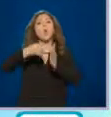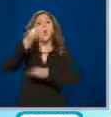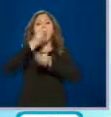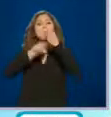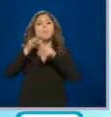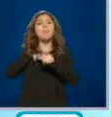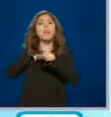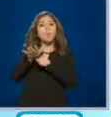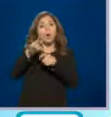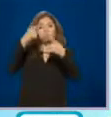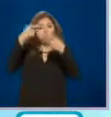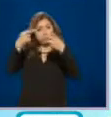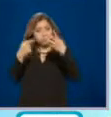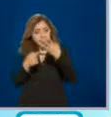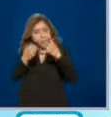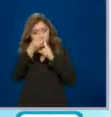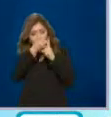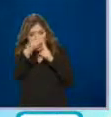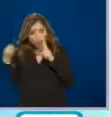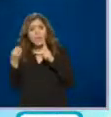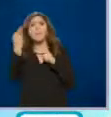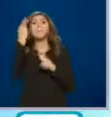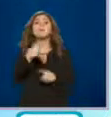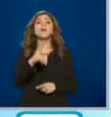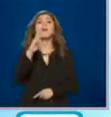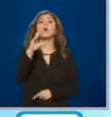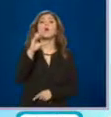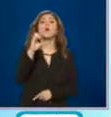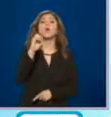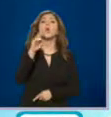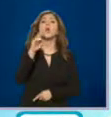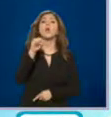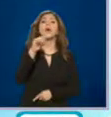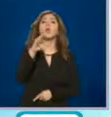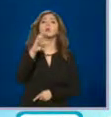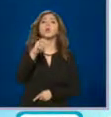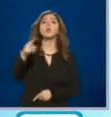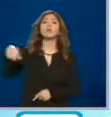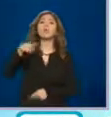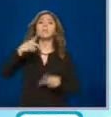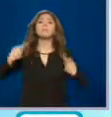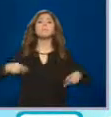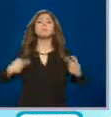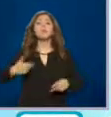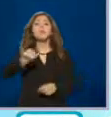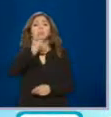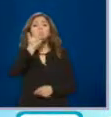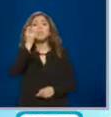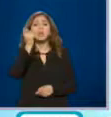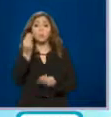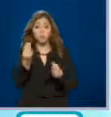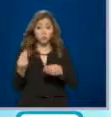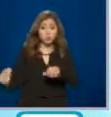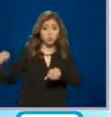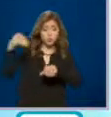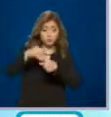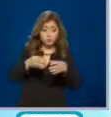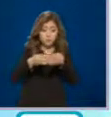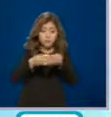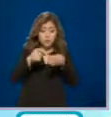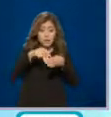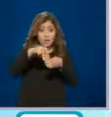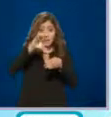hay ocasiones en las que la colación es mal interpretada y si metemos una colación muy calórica, eso